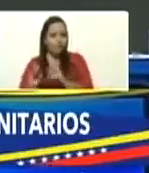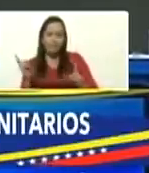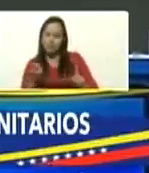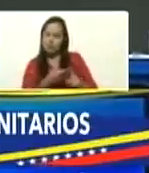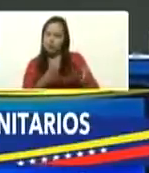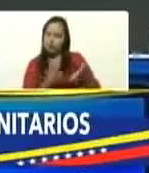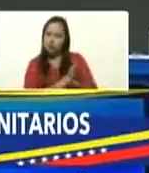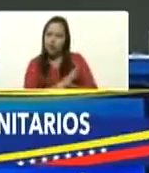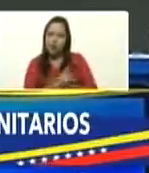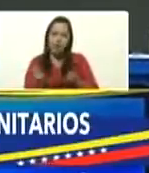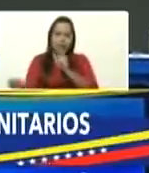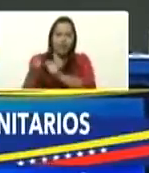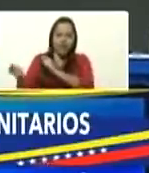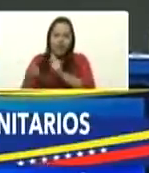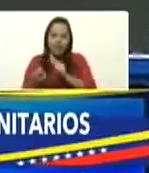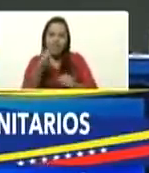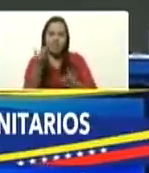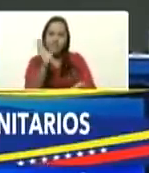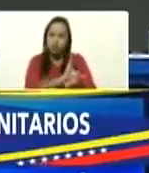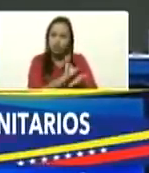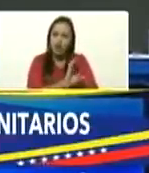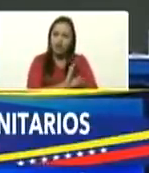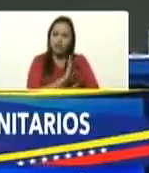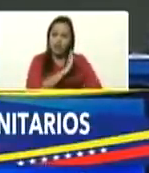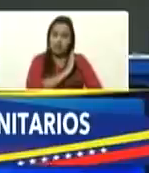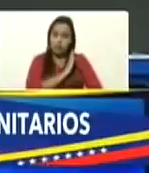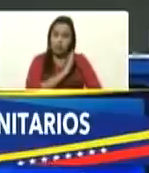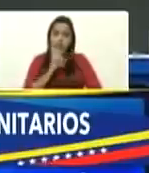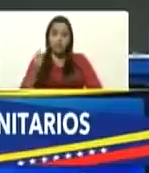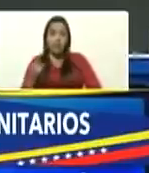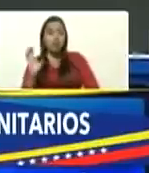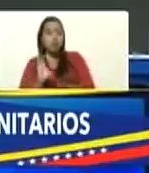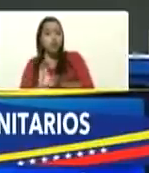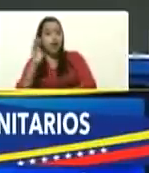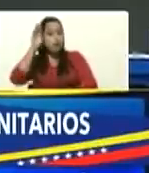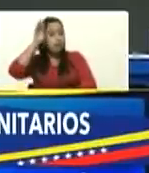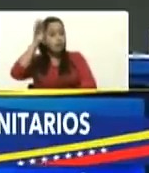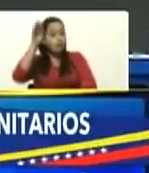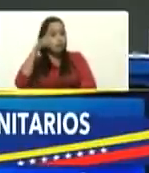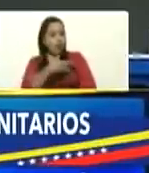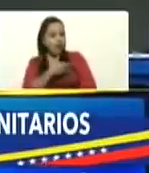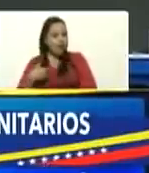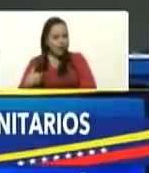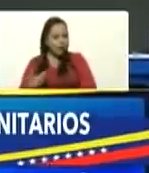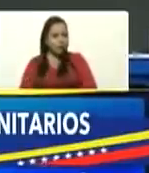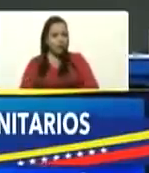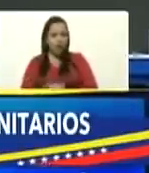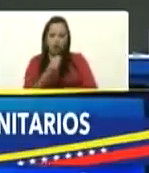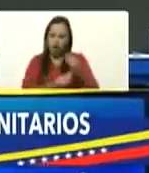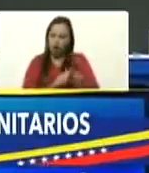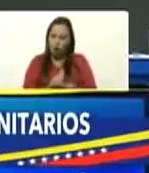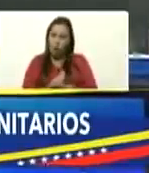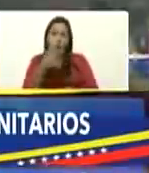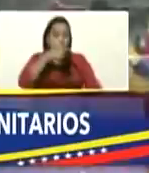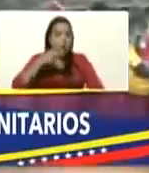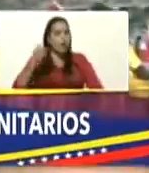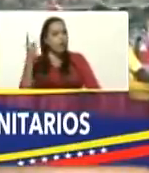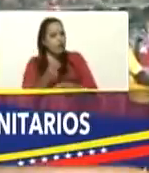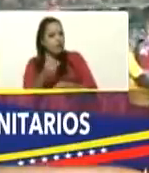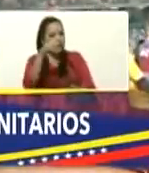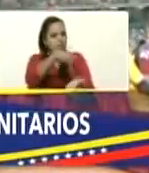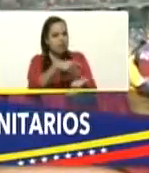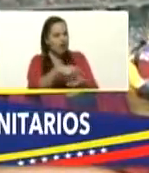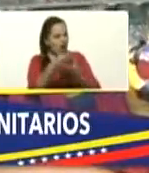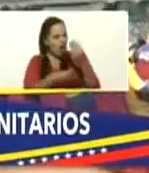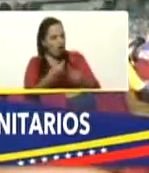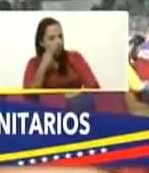en el gran debate de la ciudad que tenemos y la ciudad que soñamos para el futuro. ¿Cómo la soñamos? El pueblo tiene que participar. ¿Cómo ve su ciudad? ¿Cómo